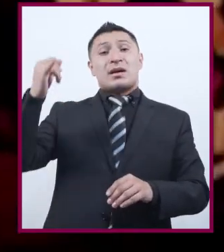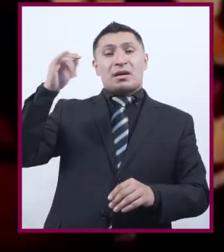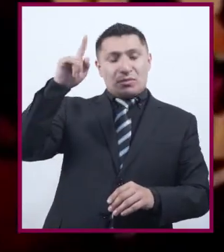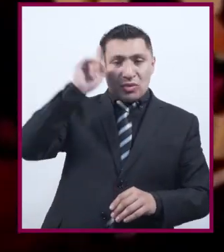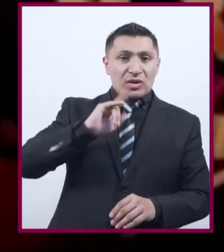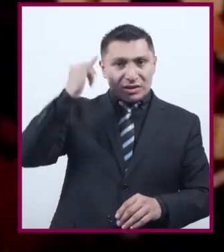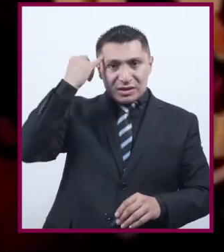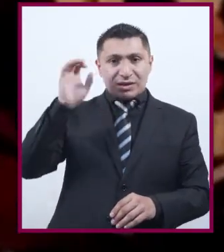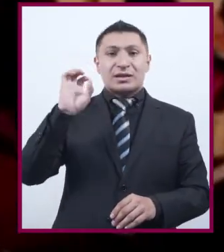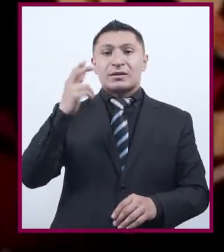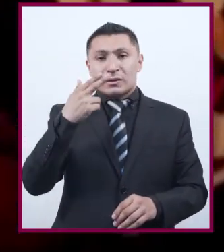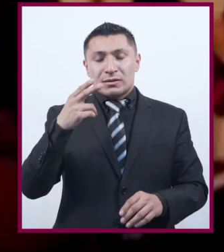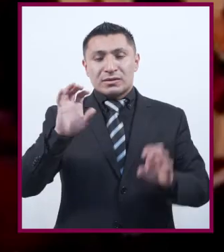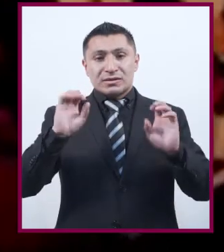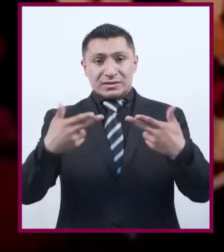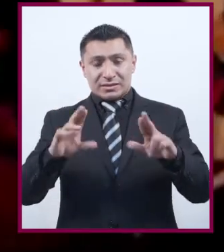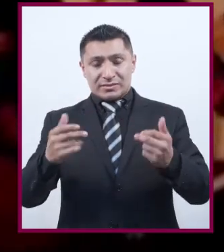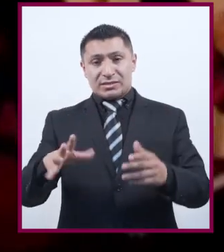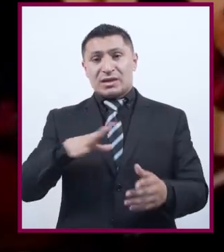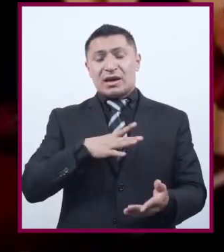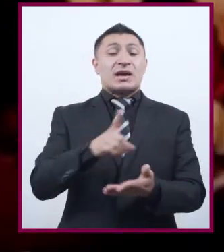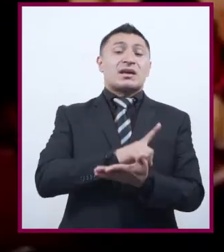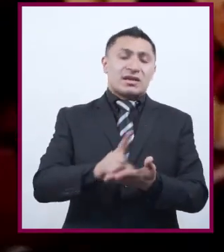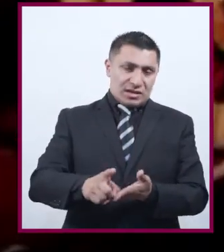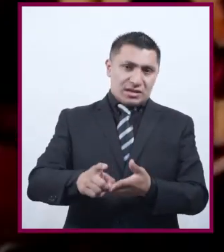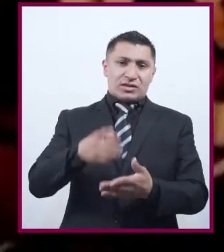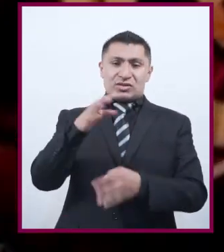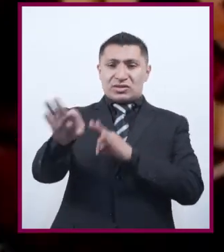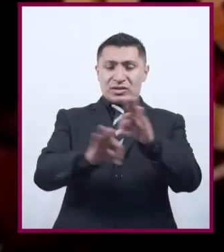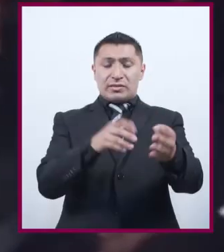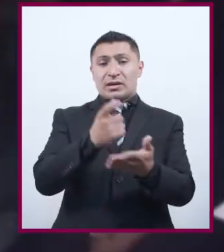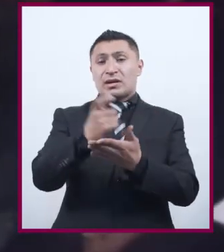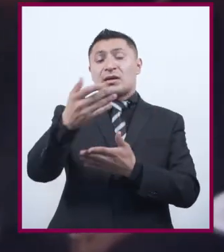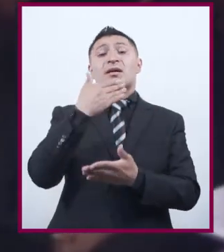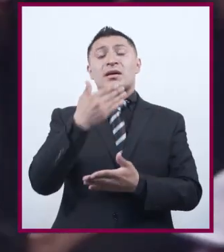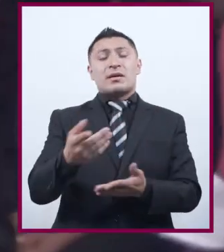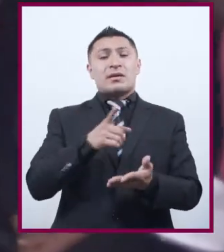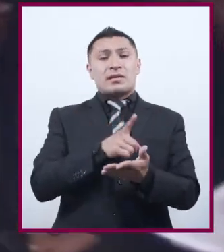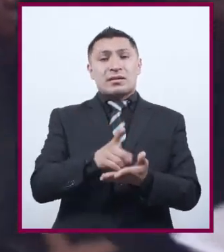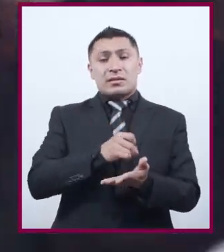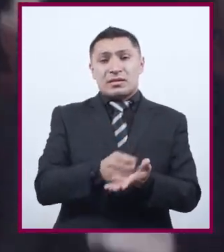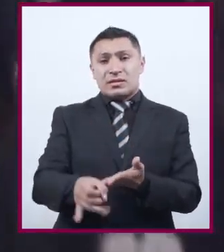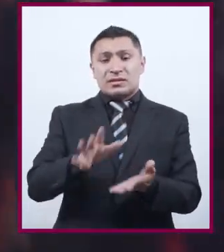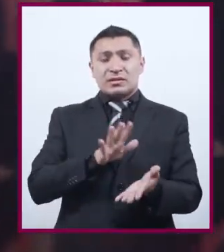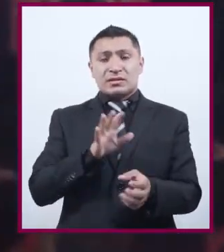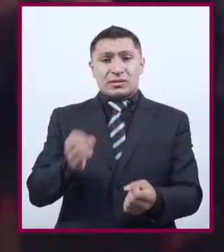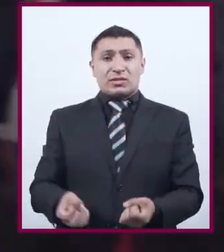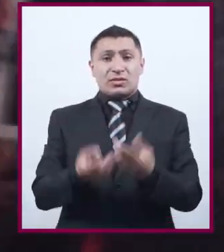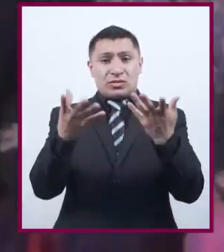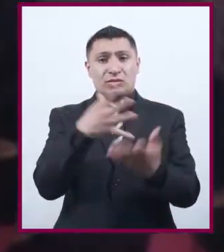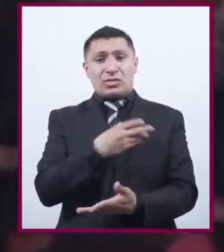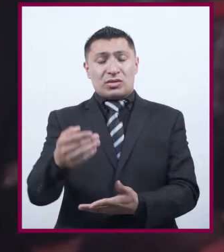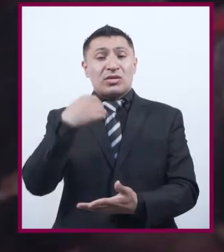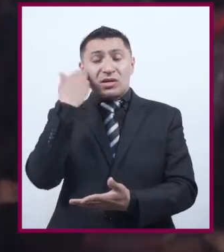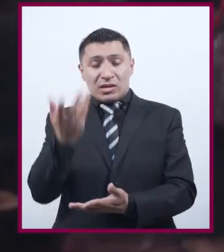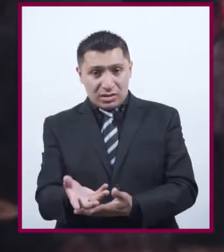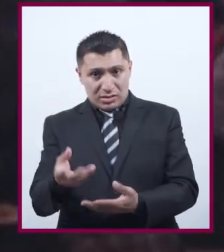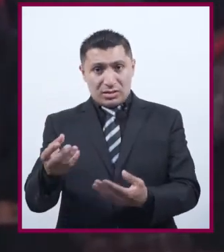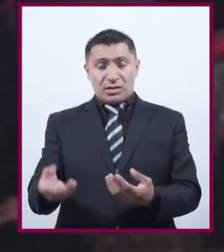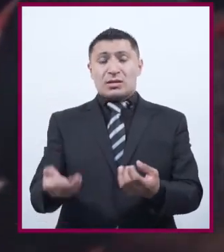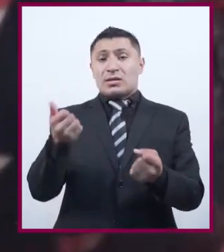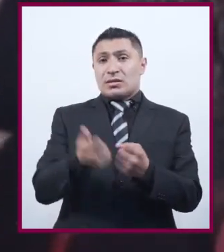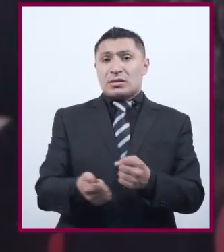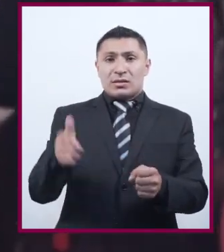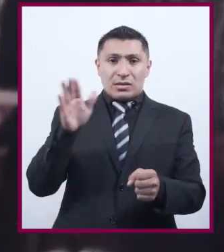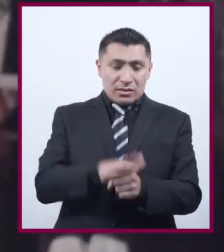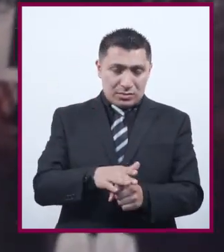a trabajar y a recibir un salario justo, a decidir sobre el número de hijos que desean tener, a ocupar cargos para participar en la